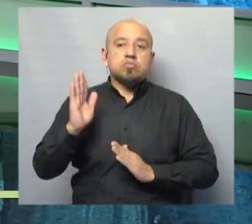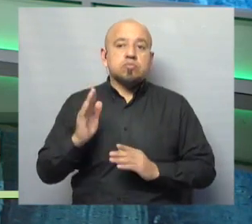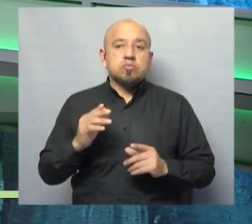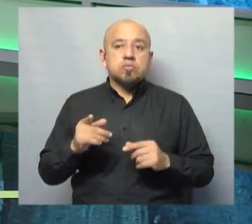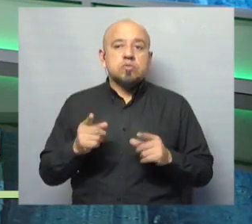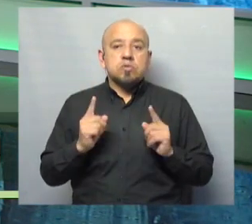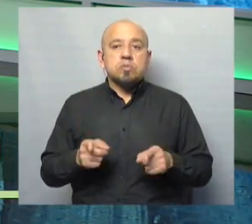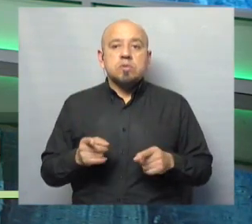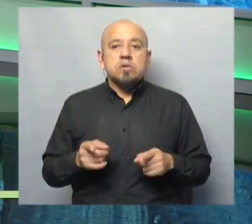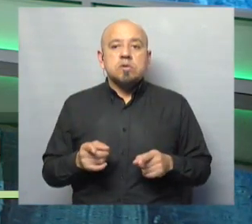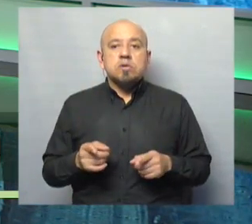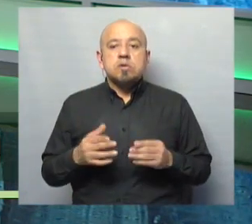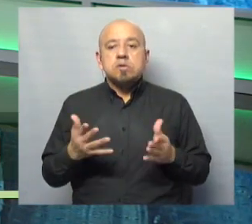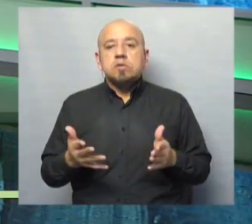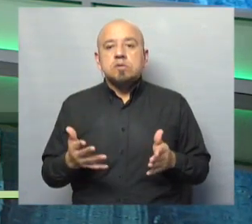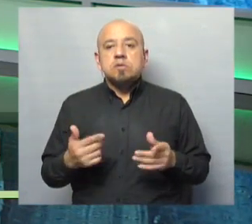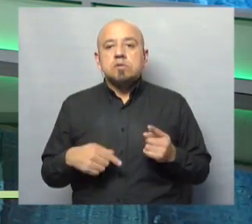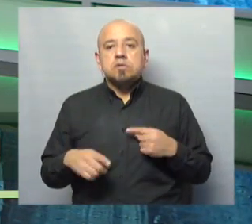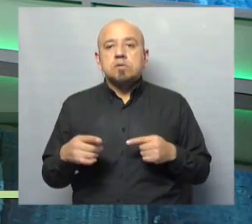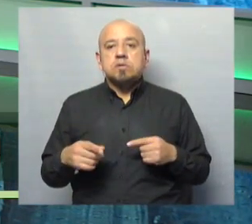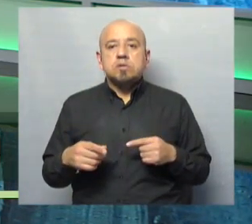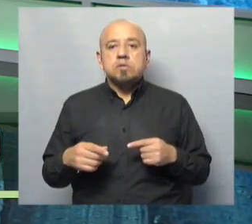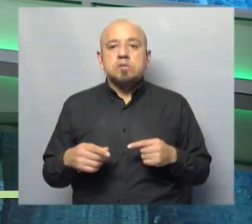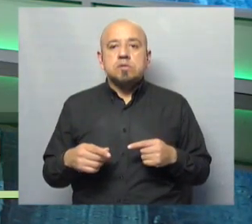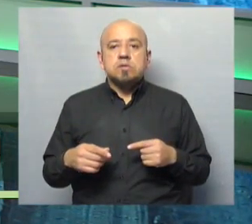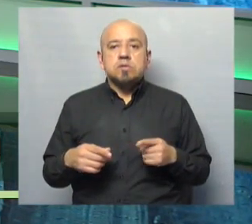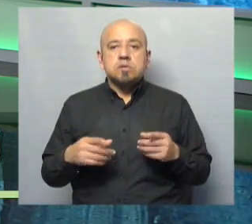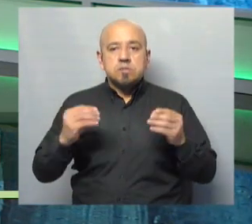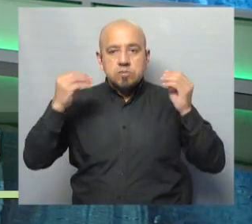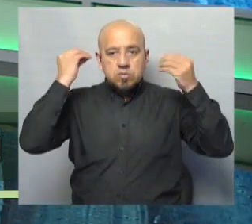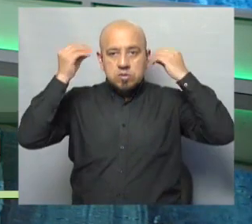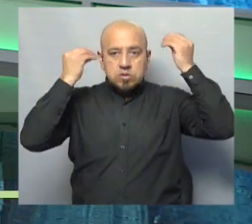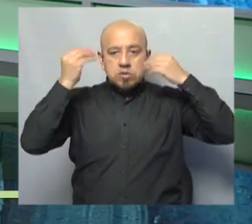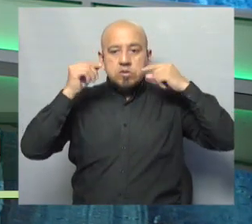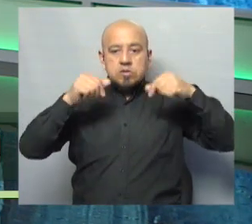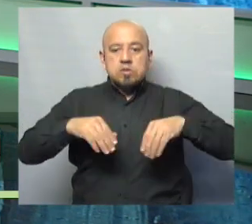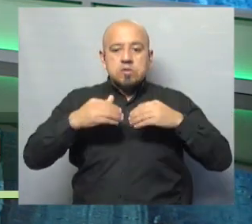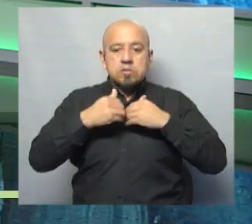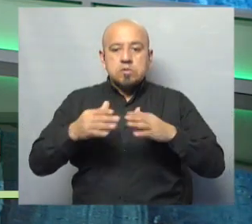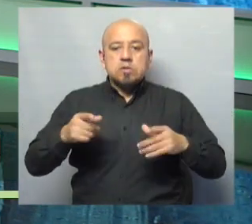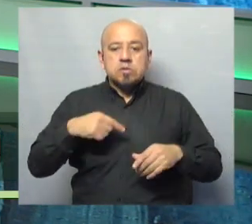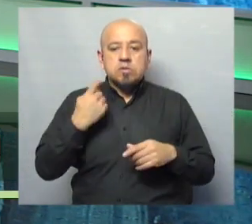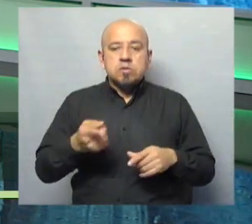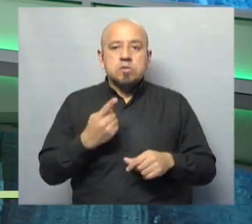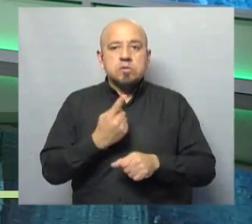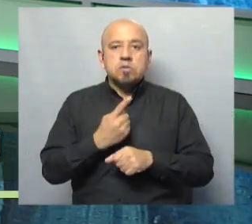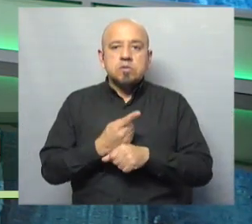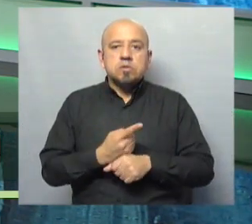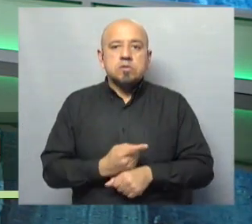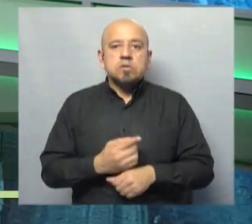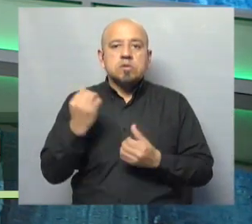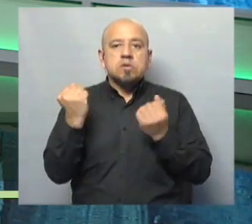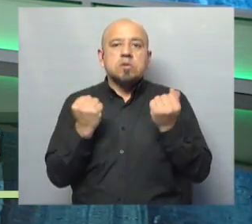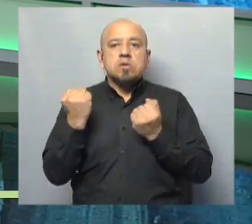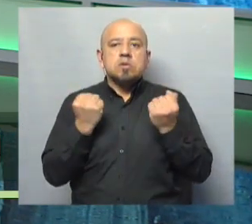también producto de que va desapareciendo la pandemia como preocupación empiezan a emerger otros primero fuertemente la economía